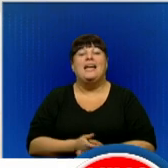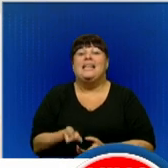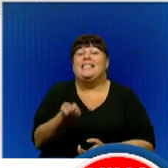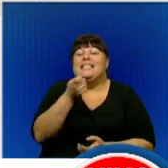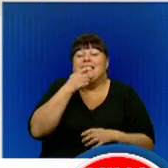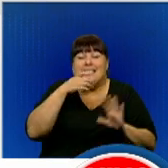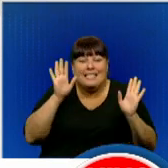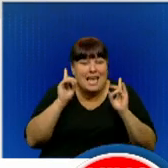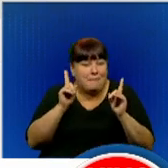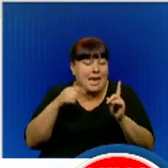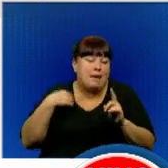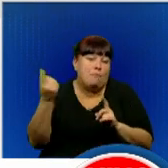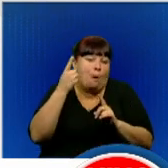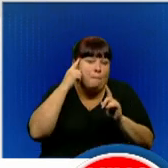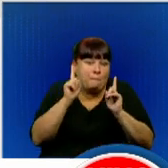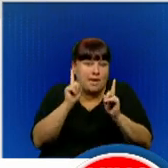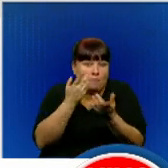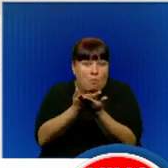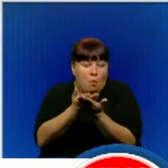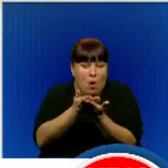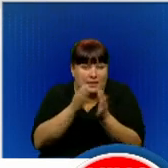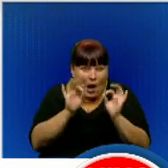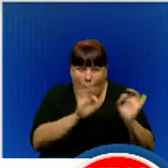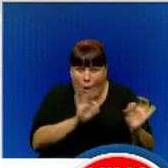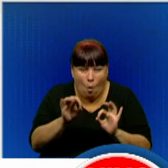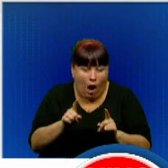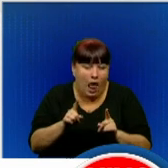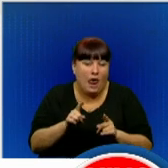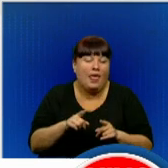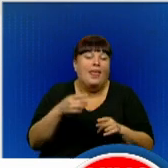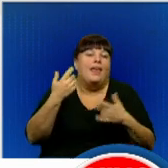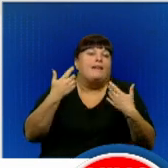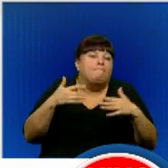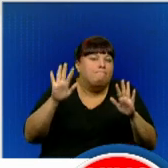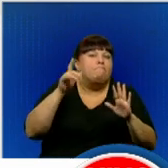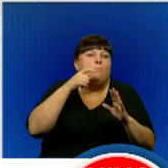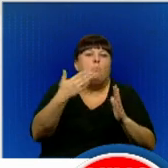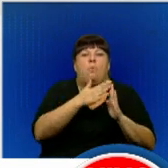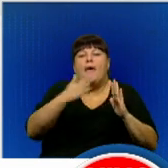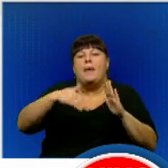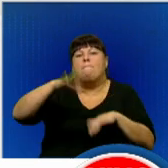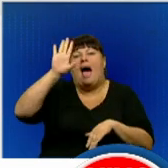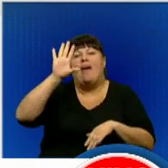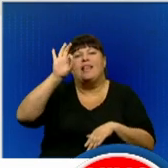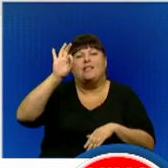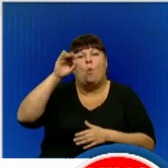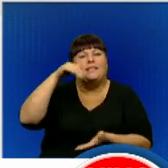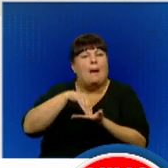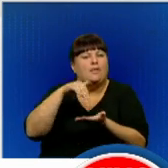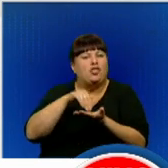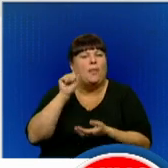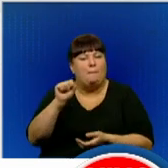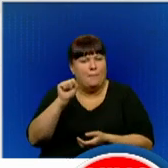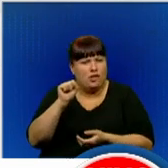fuera como teóricamente está planteado tendrían una utilidad superior a 50 millones de